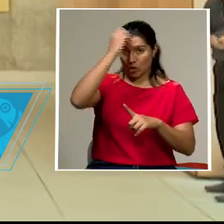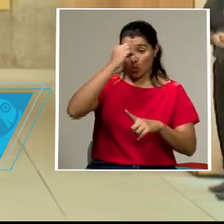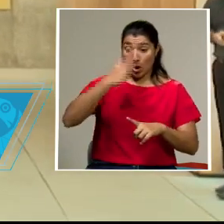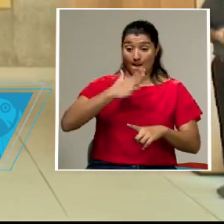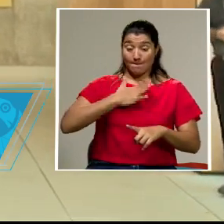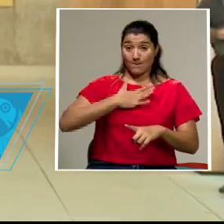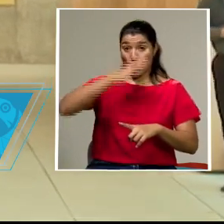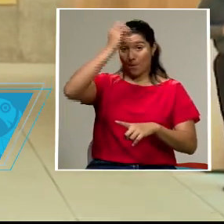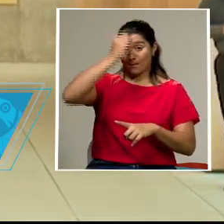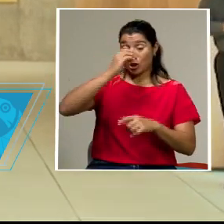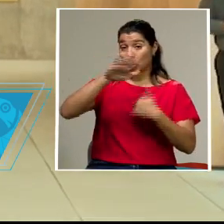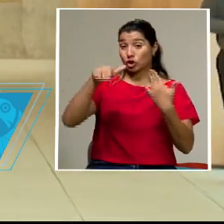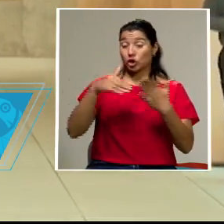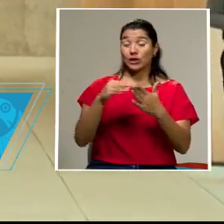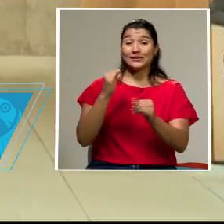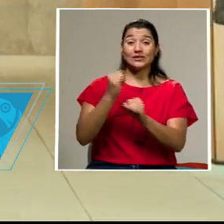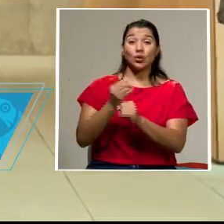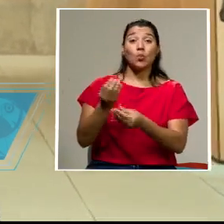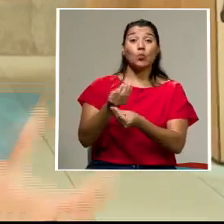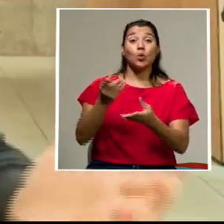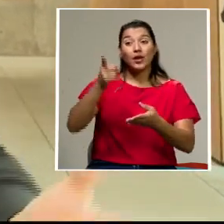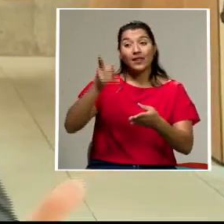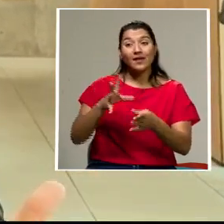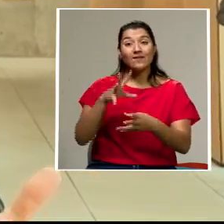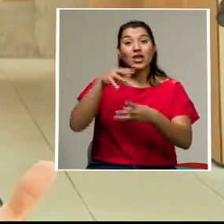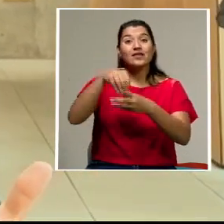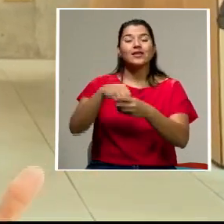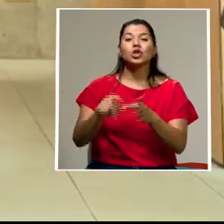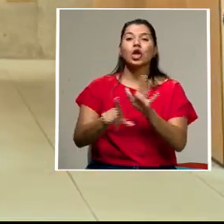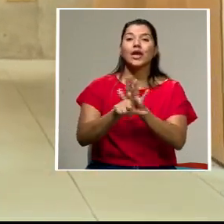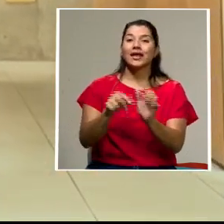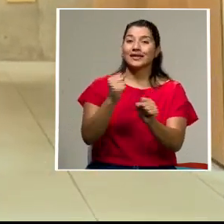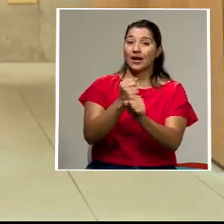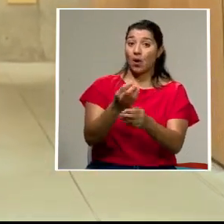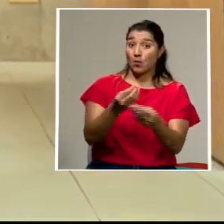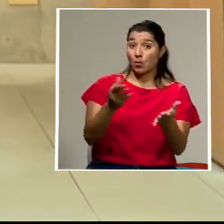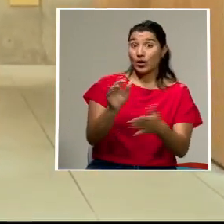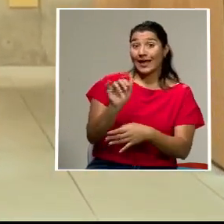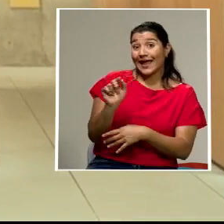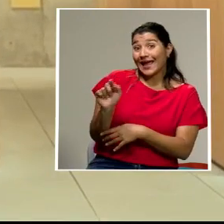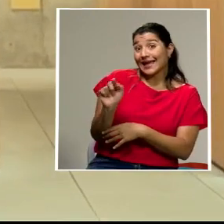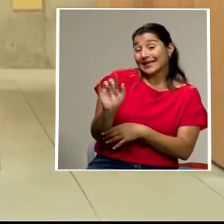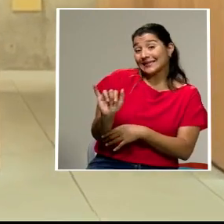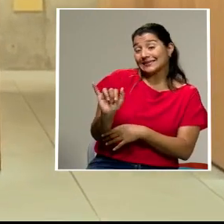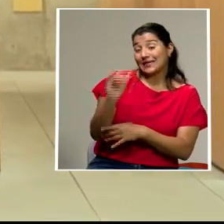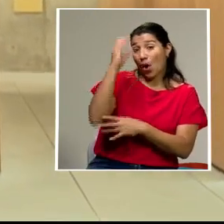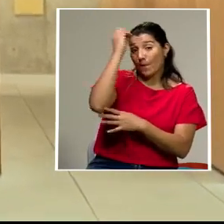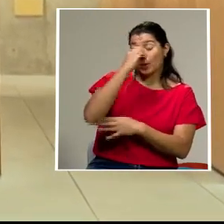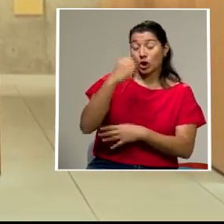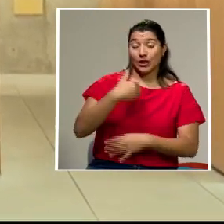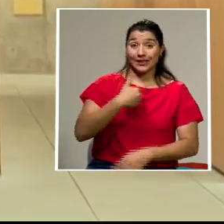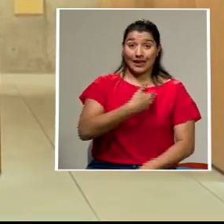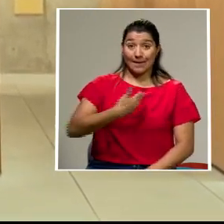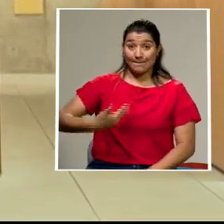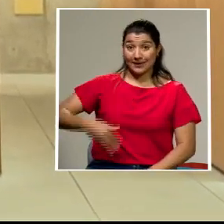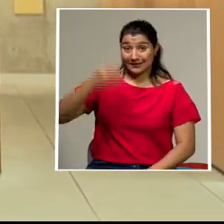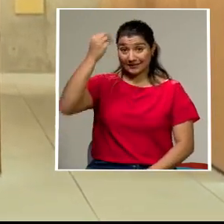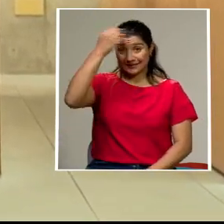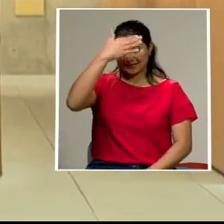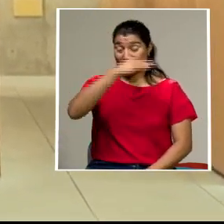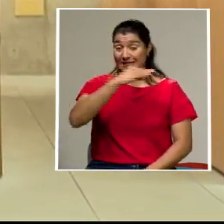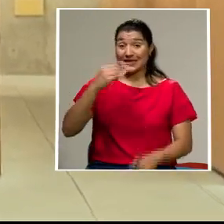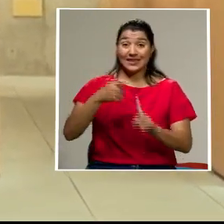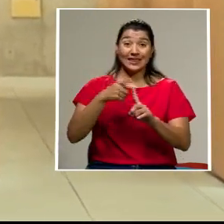que estar dentro de la ley marco de empleo público, es el criterio del señor presidente, es lo que también la buena práctica a nivel